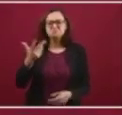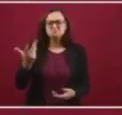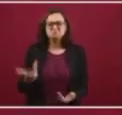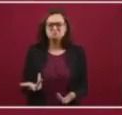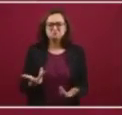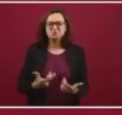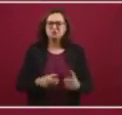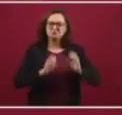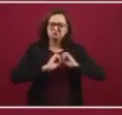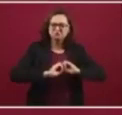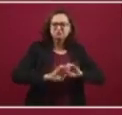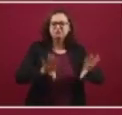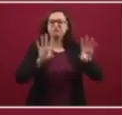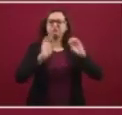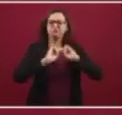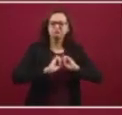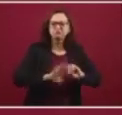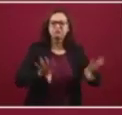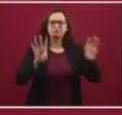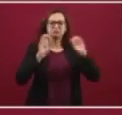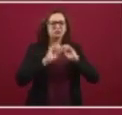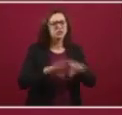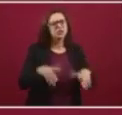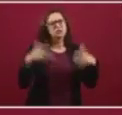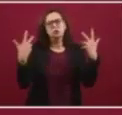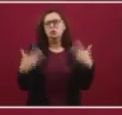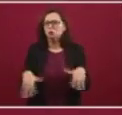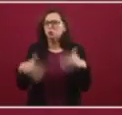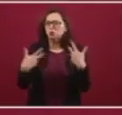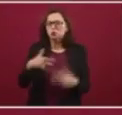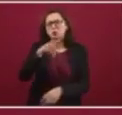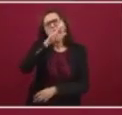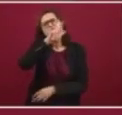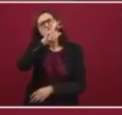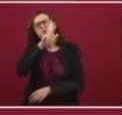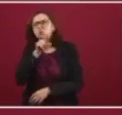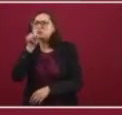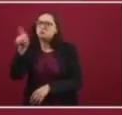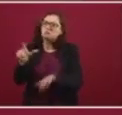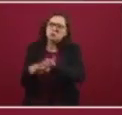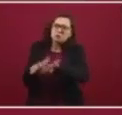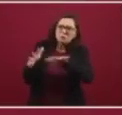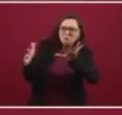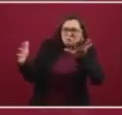sacan notas supuestamente preocupados por el sargazo